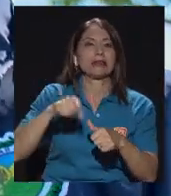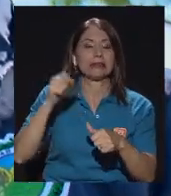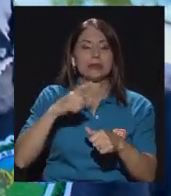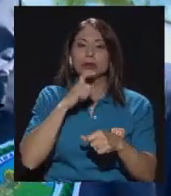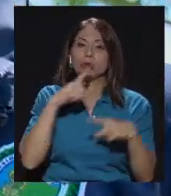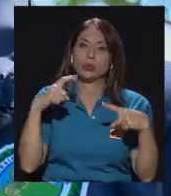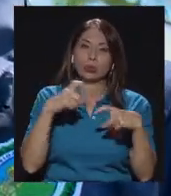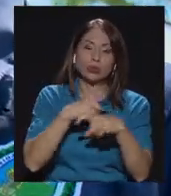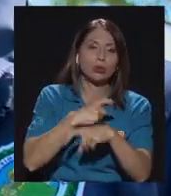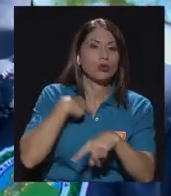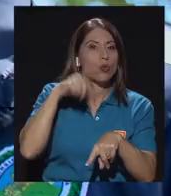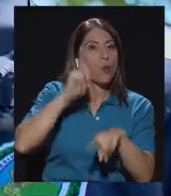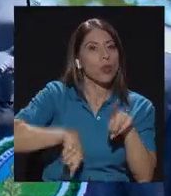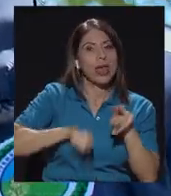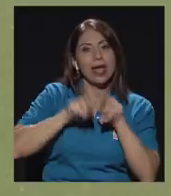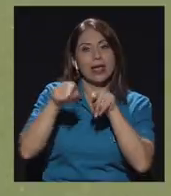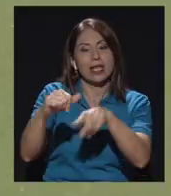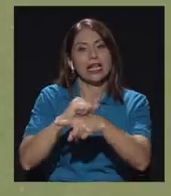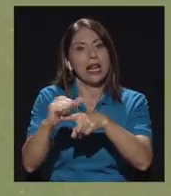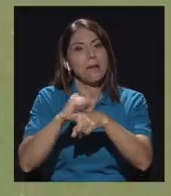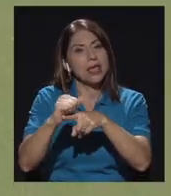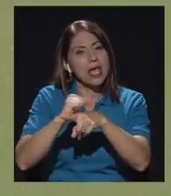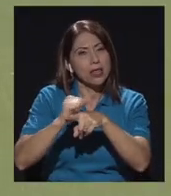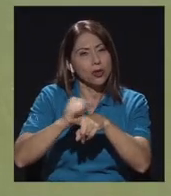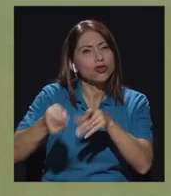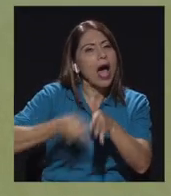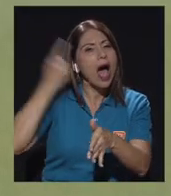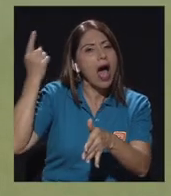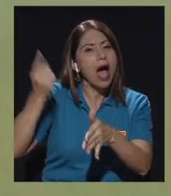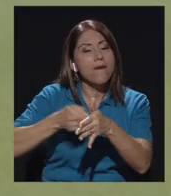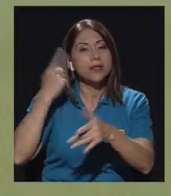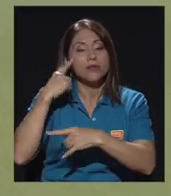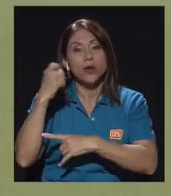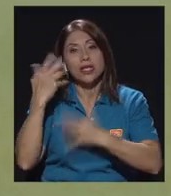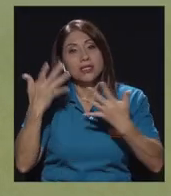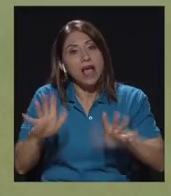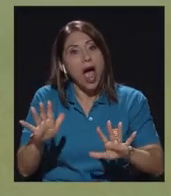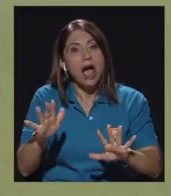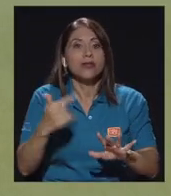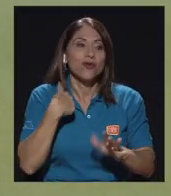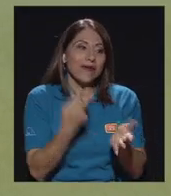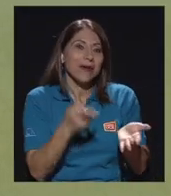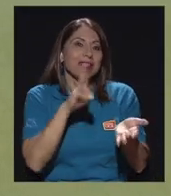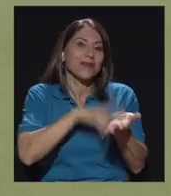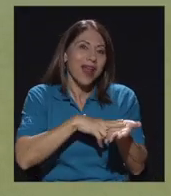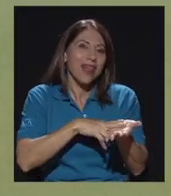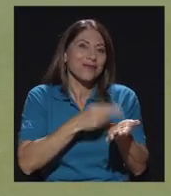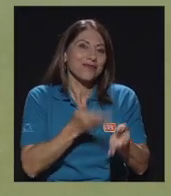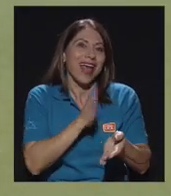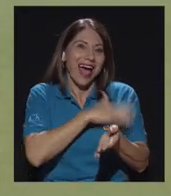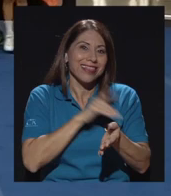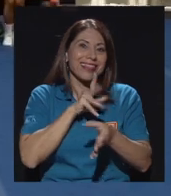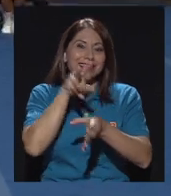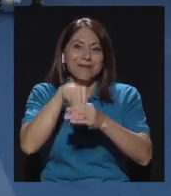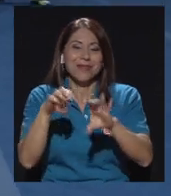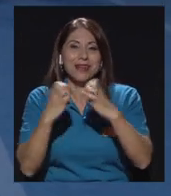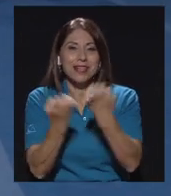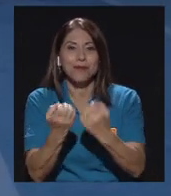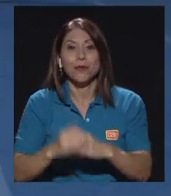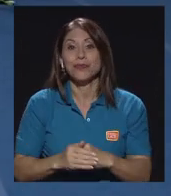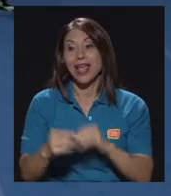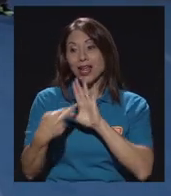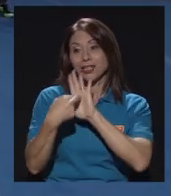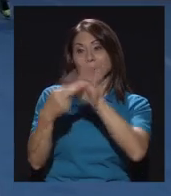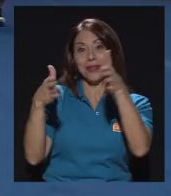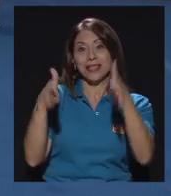como a varios entrenamientos por la misma cuestión de que ya había matriculado antes de meterme en el equipo. La delegación